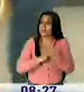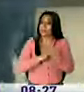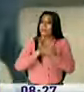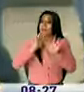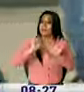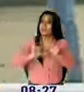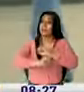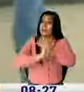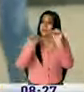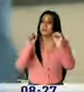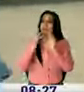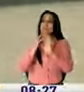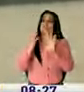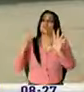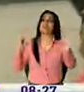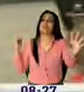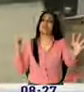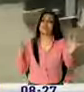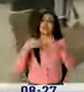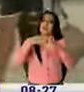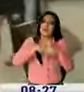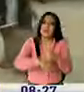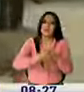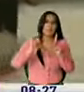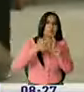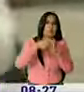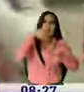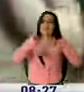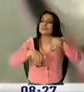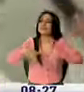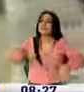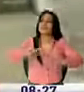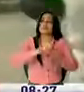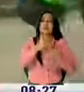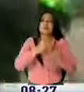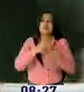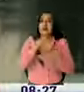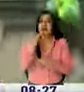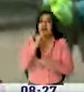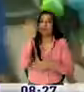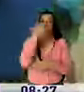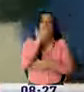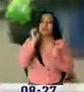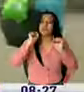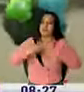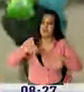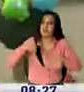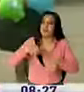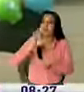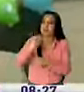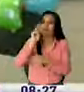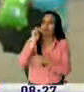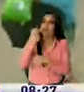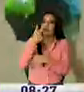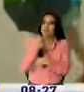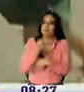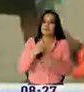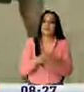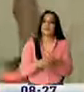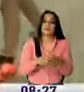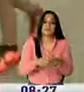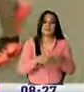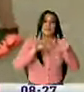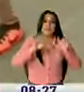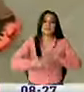cola, para estar entre los primeros y beneficiarse de estas aguas termales que tiene el Tingo. Y atendemos desde las 8 de la